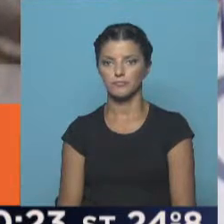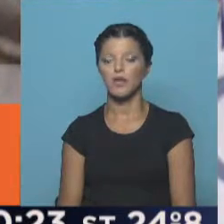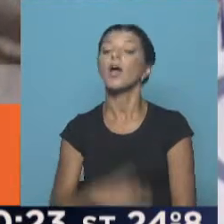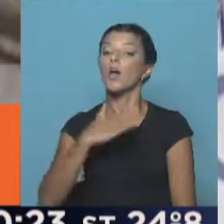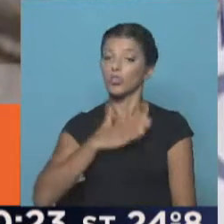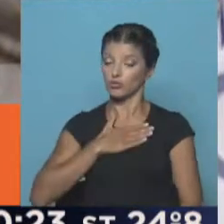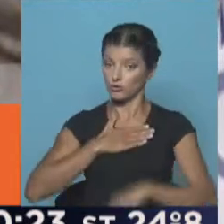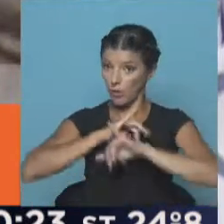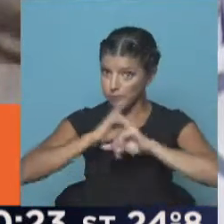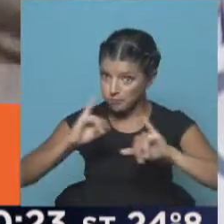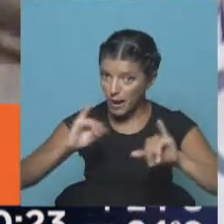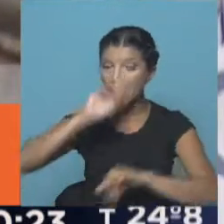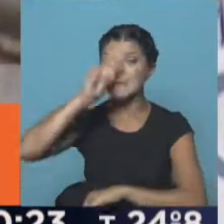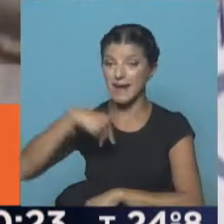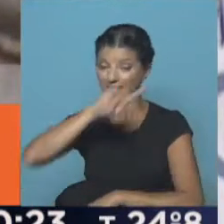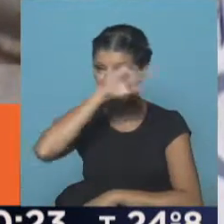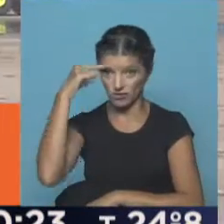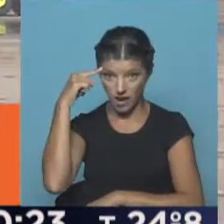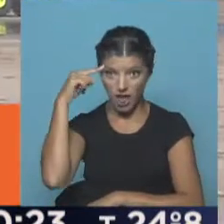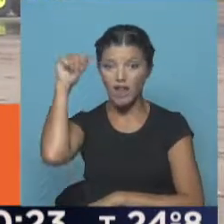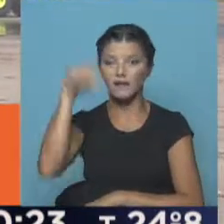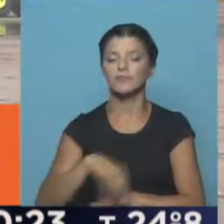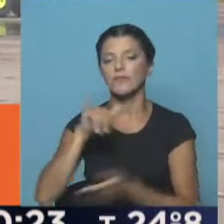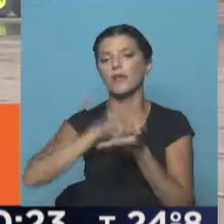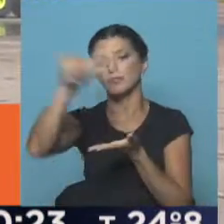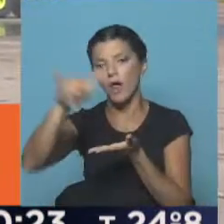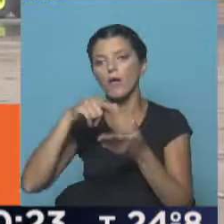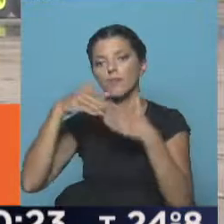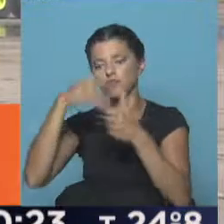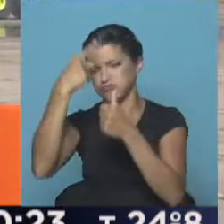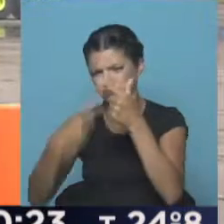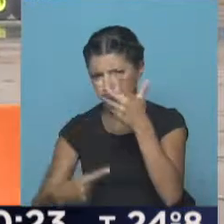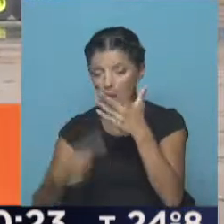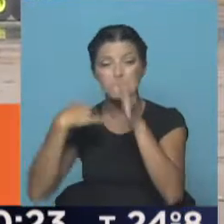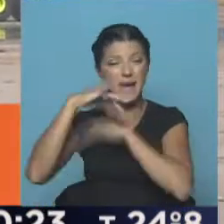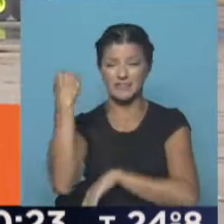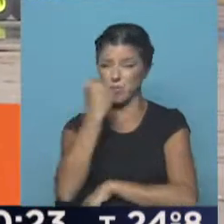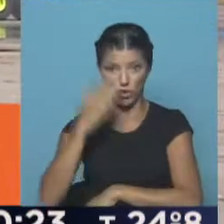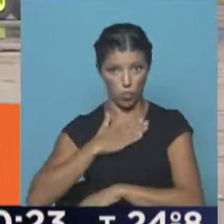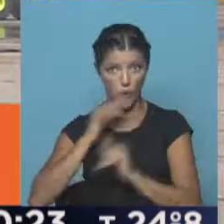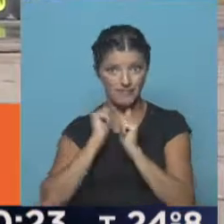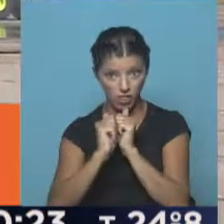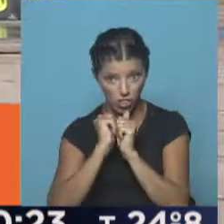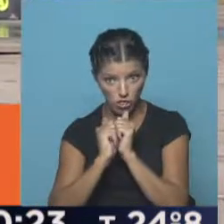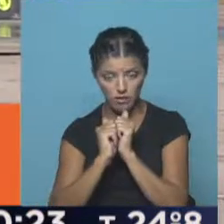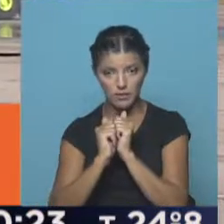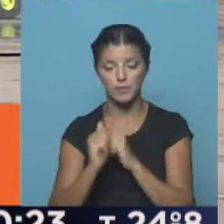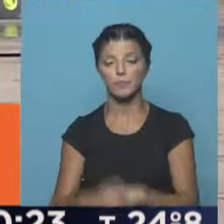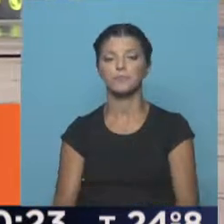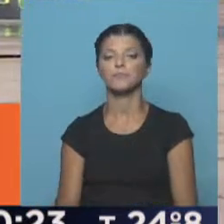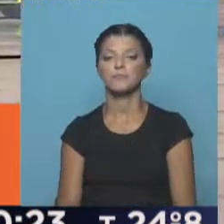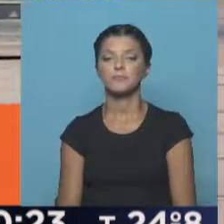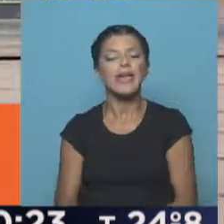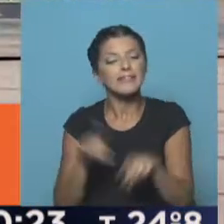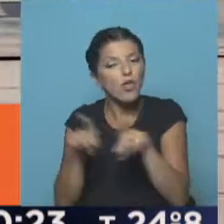Plan Nacional de Transporte más ambicioso de la historia. Y en ese camino, nosotros decidimos